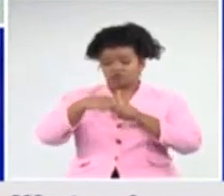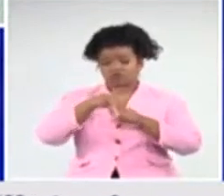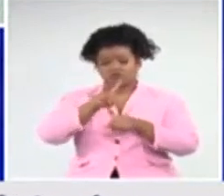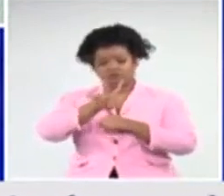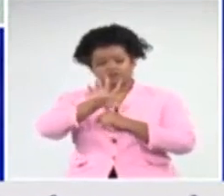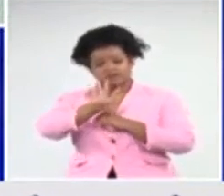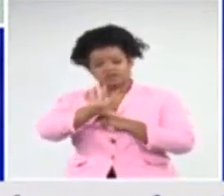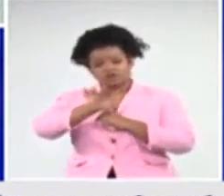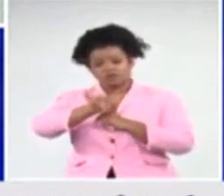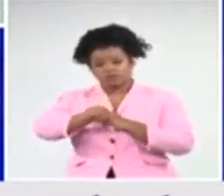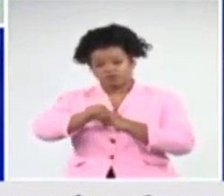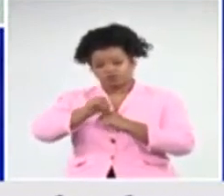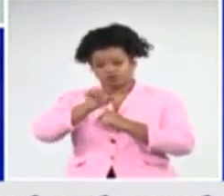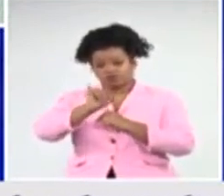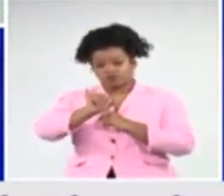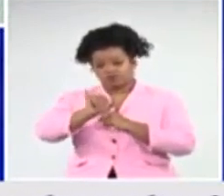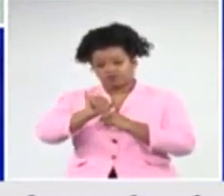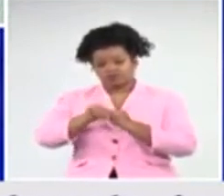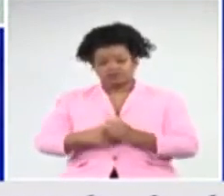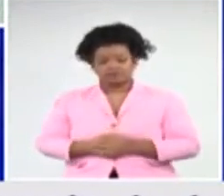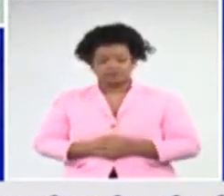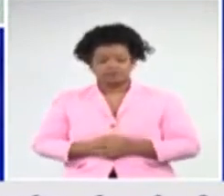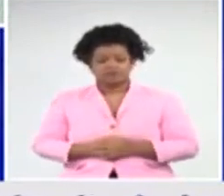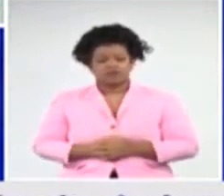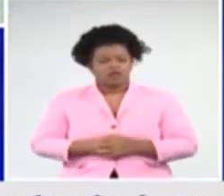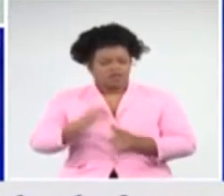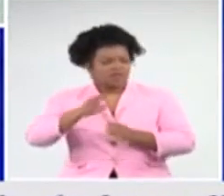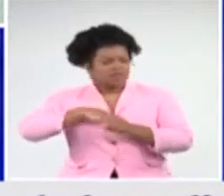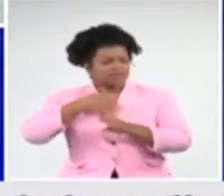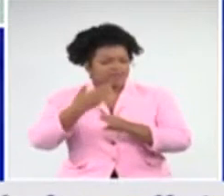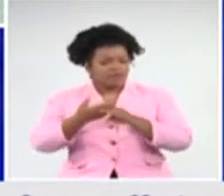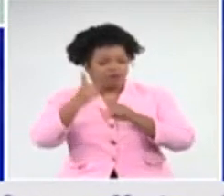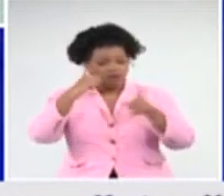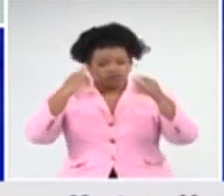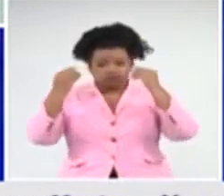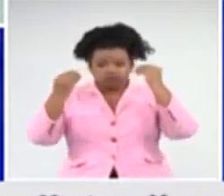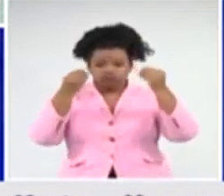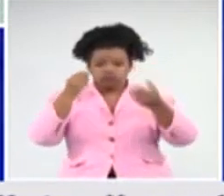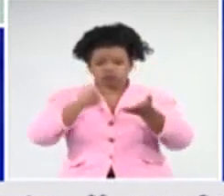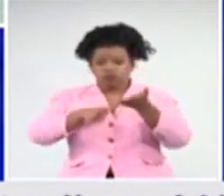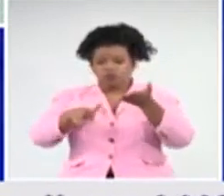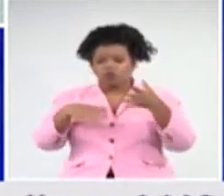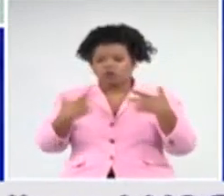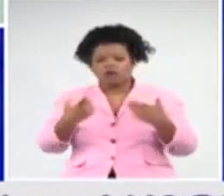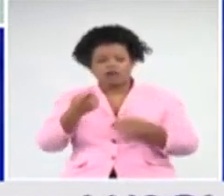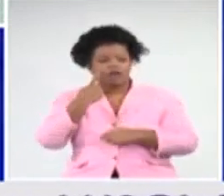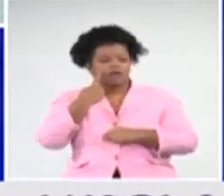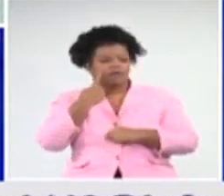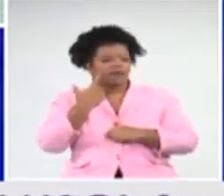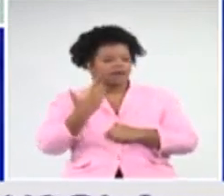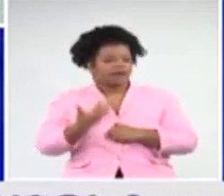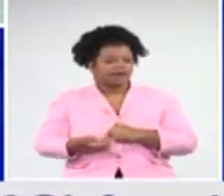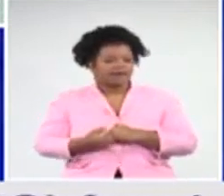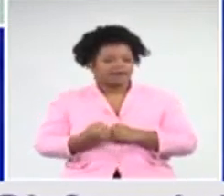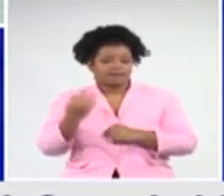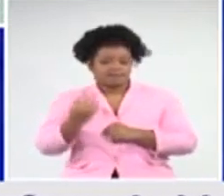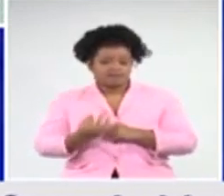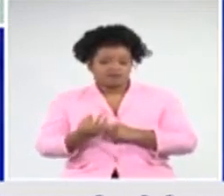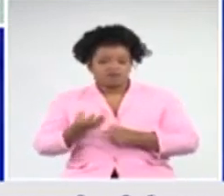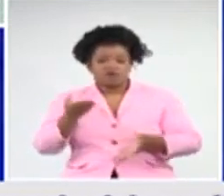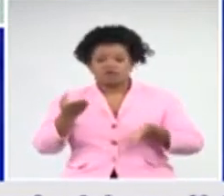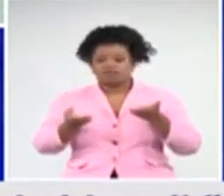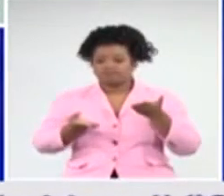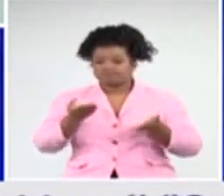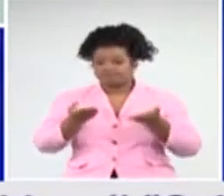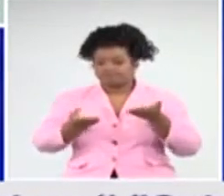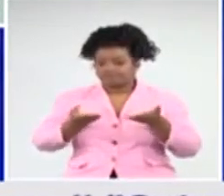25,6% en el día de ayer. Después, cuando hagamos el análisis por territorio, vamos a ver que está en correspondencia con